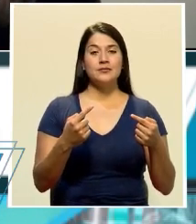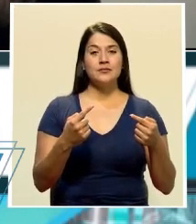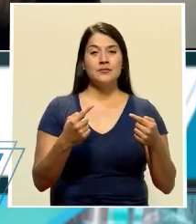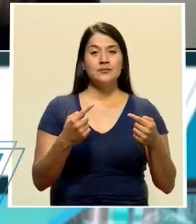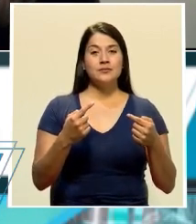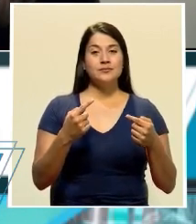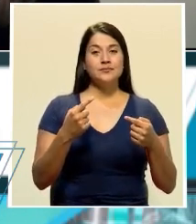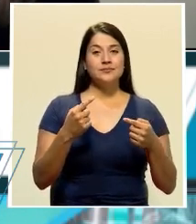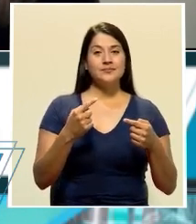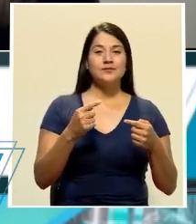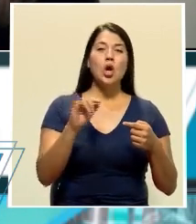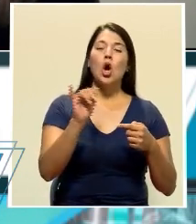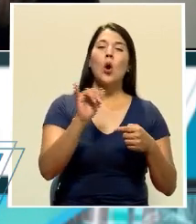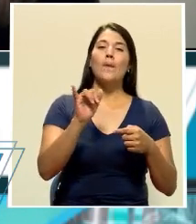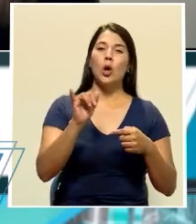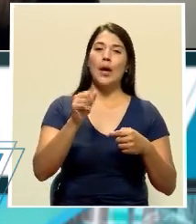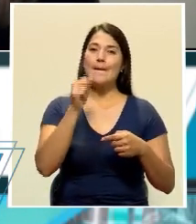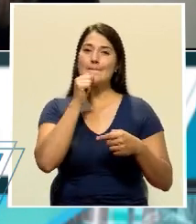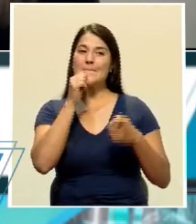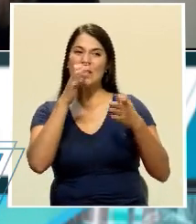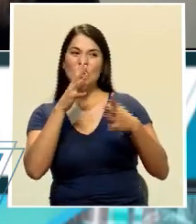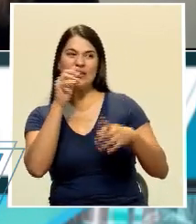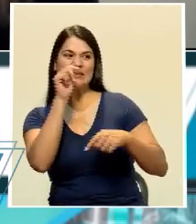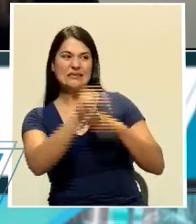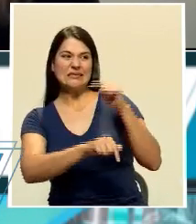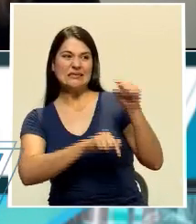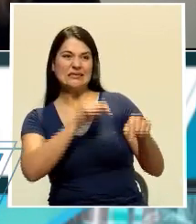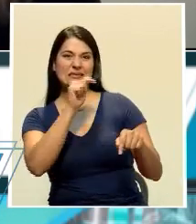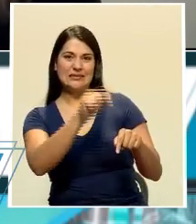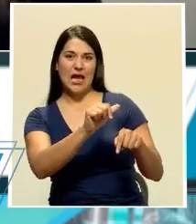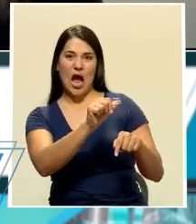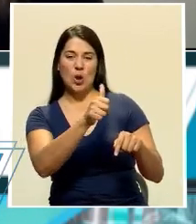por atacar al rival casi que en lo personal.